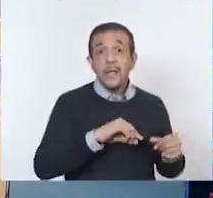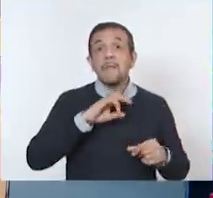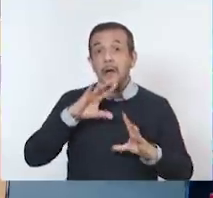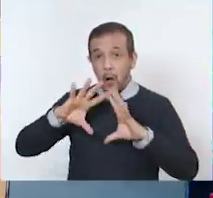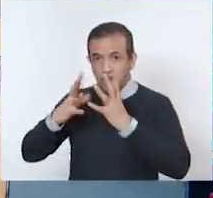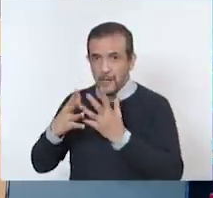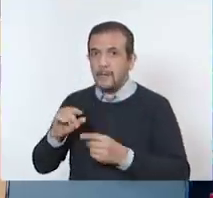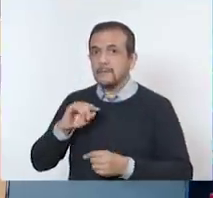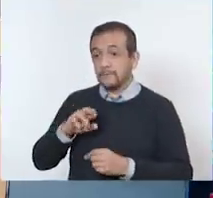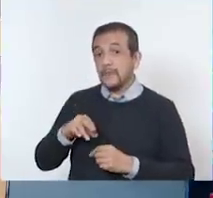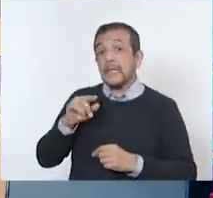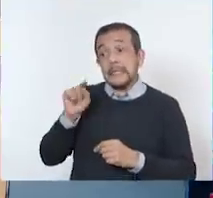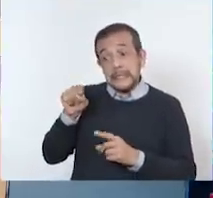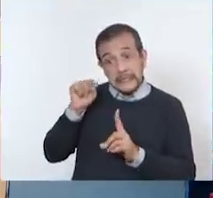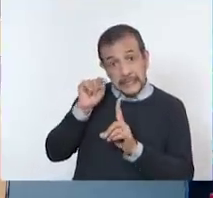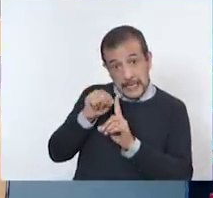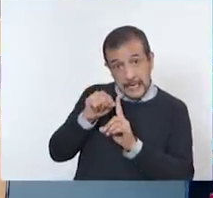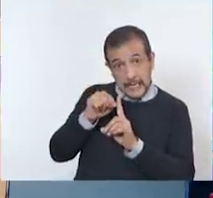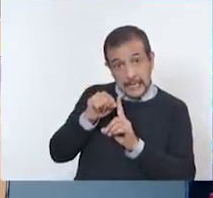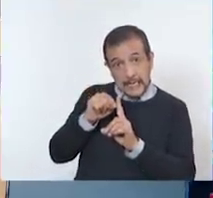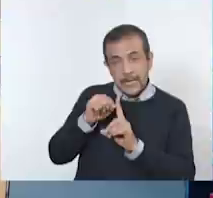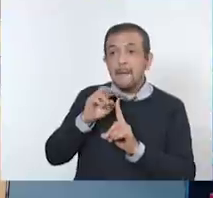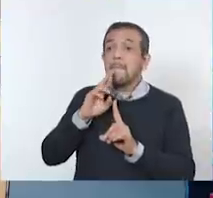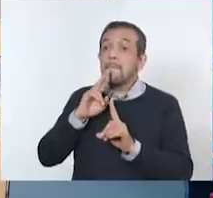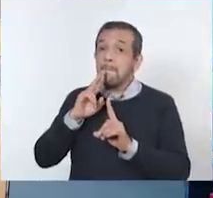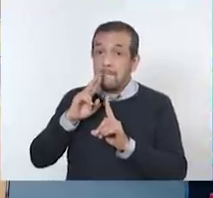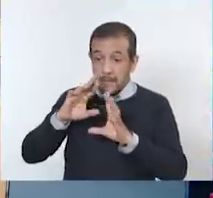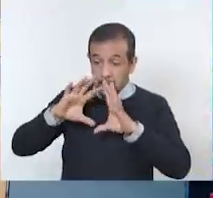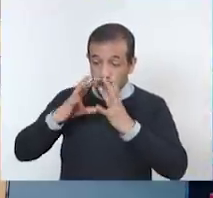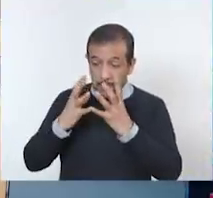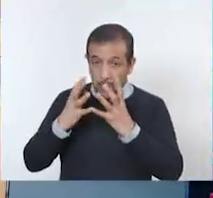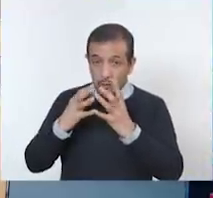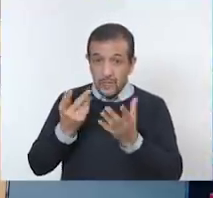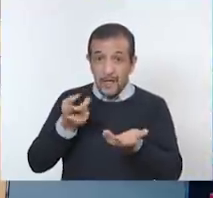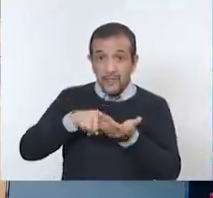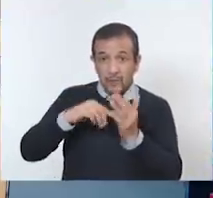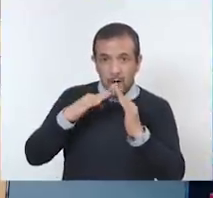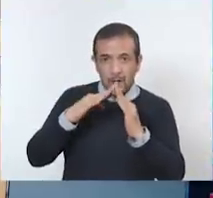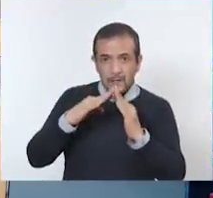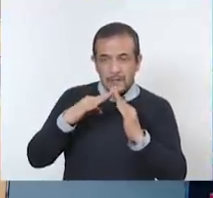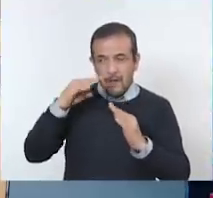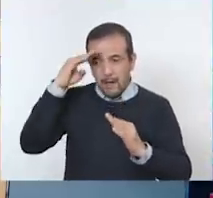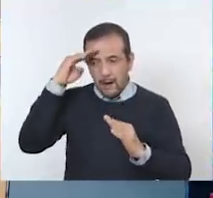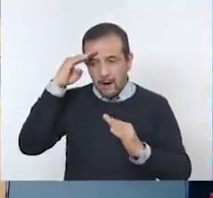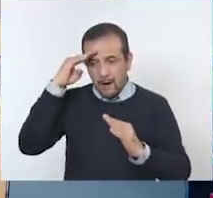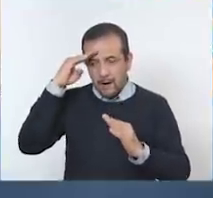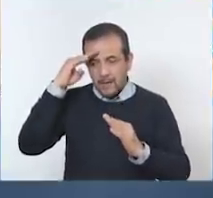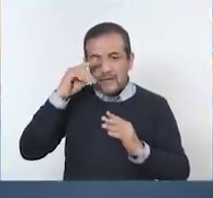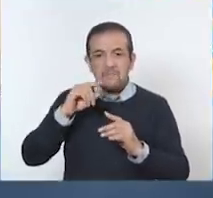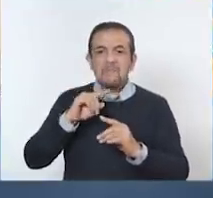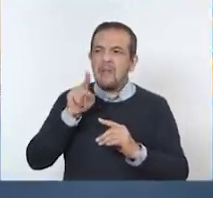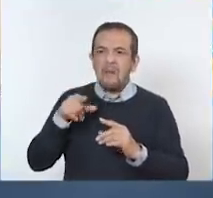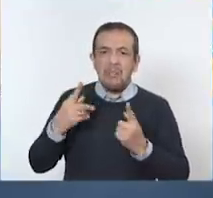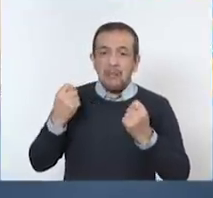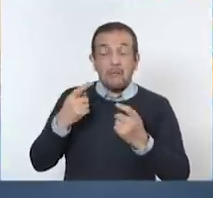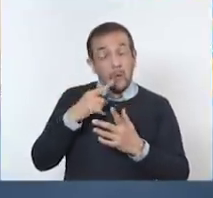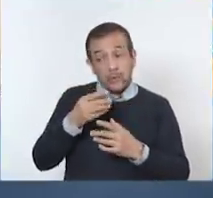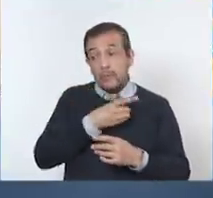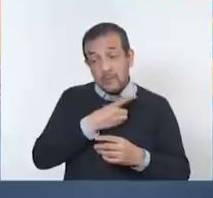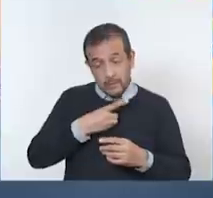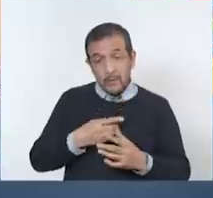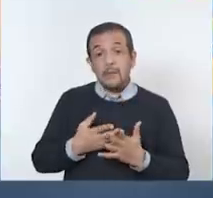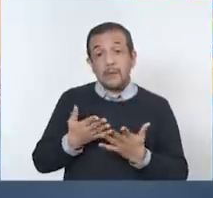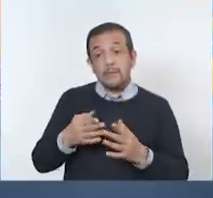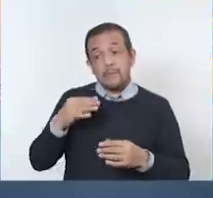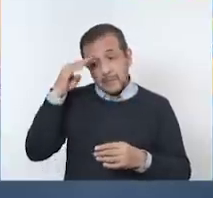lo hubiera jugado adentro de la casa con la pelota y no hubieran roto el florero. Así es, hay que pensar antes de actuar y se